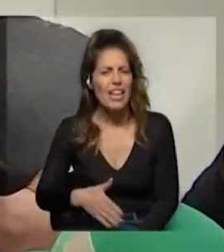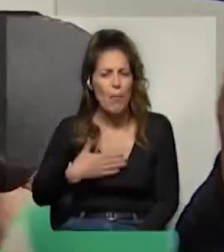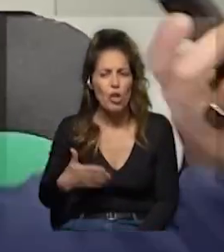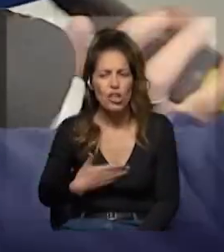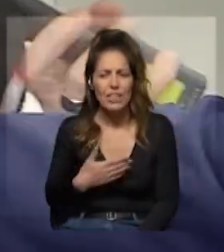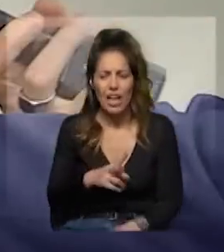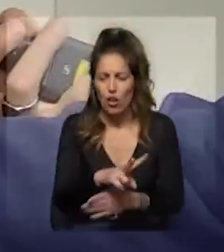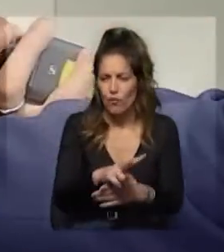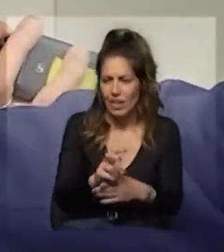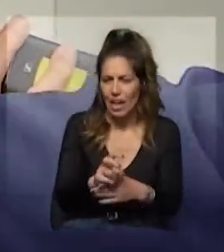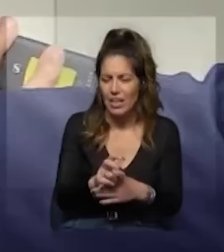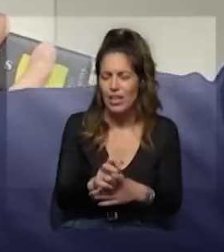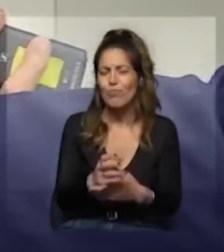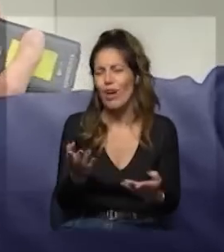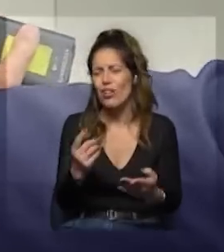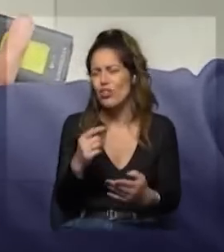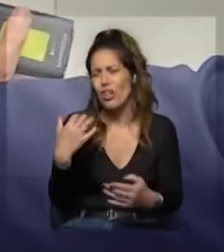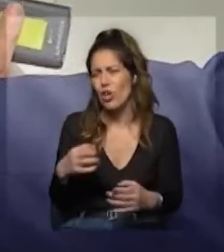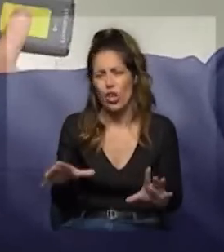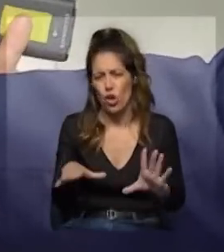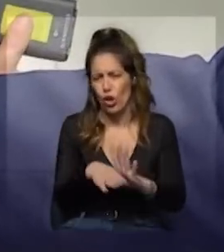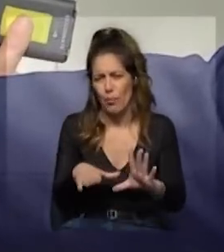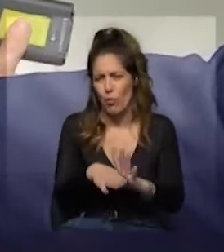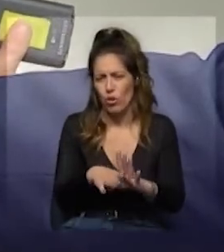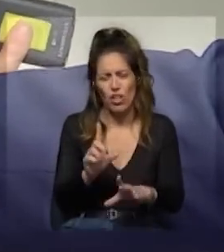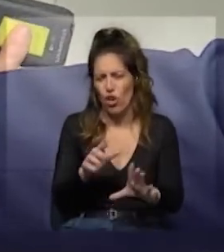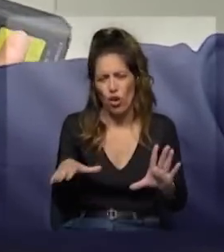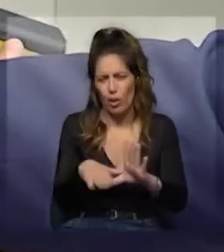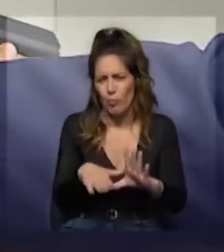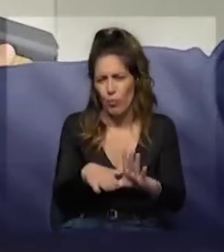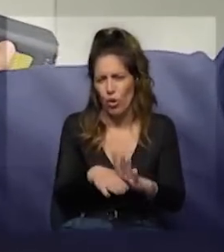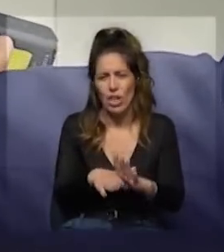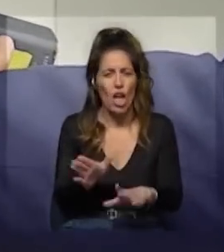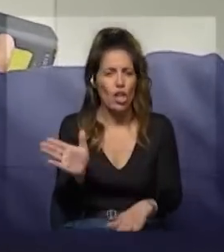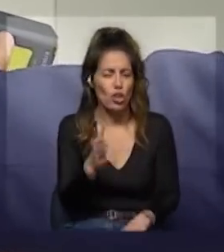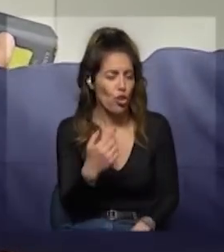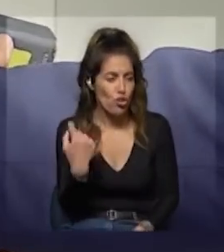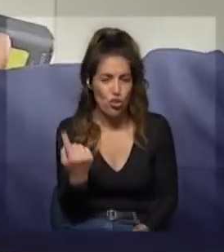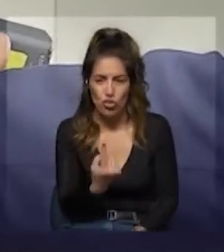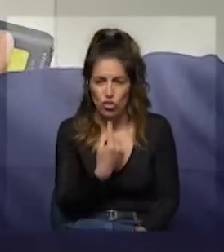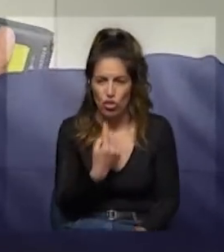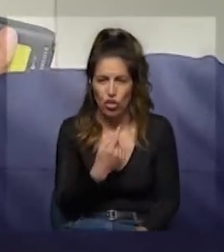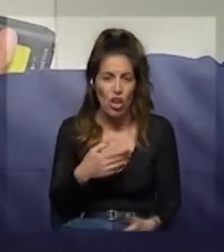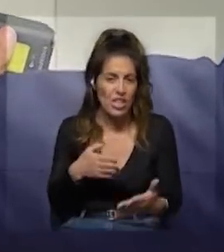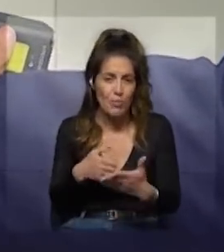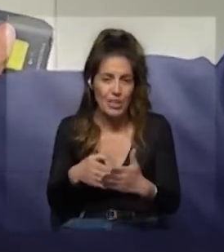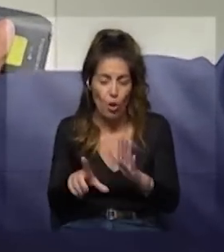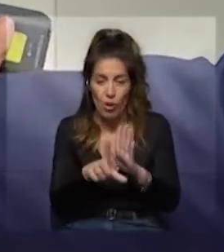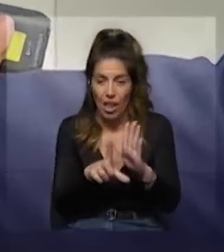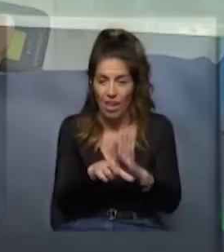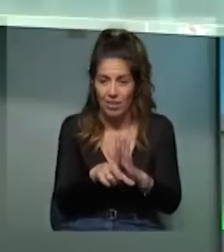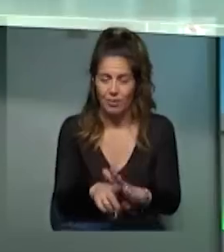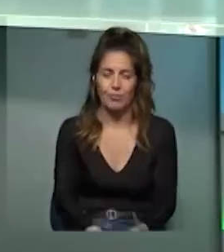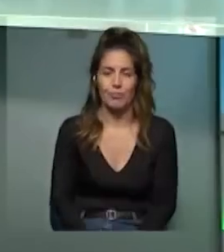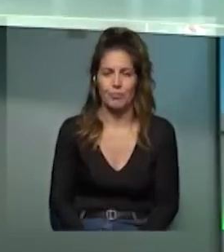las toma bueno yo creo que no corresponden digo creo que no corresponden digo porque todos nosotros estamos limitados por la ley